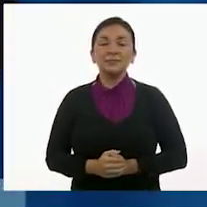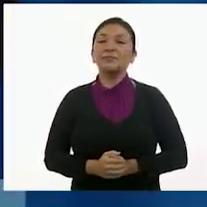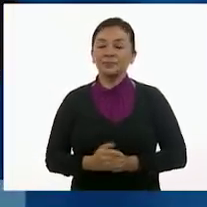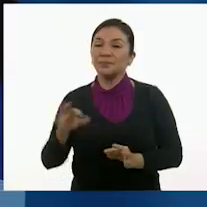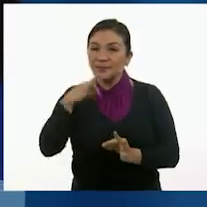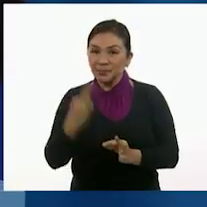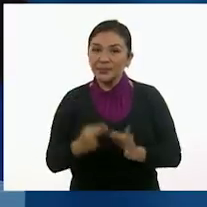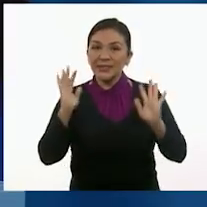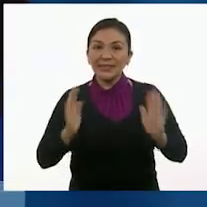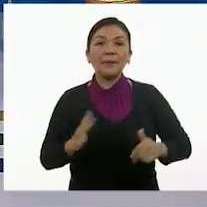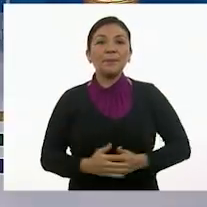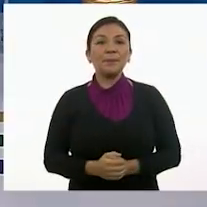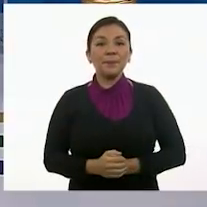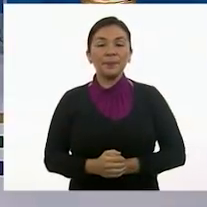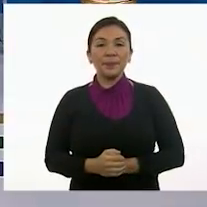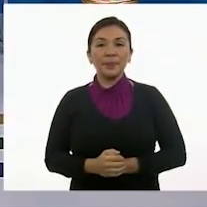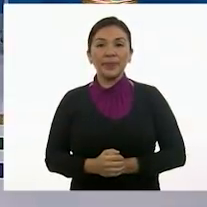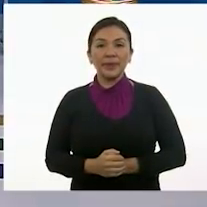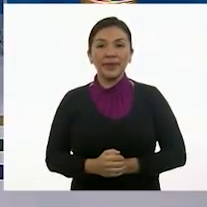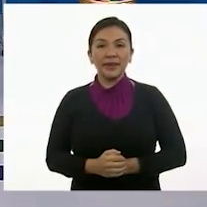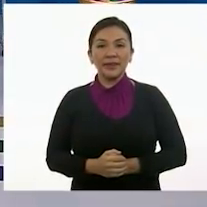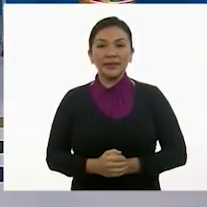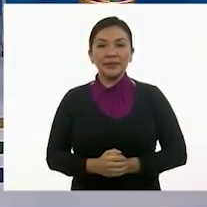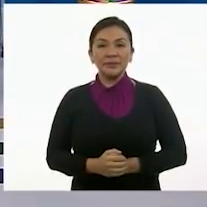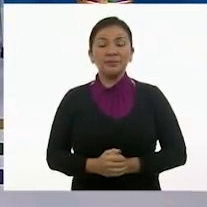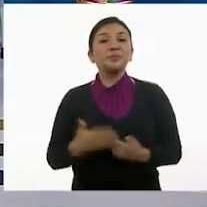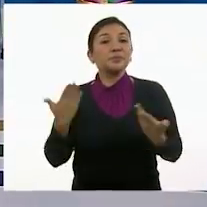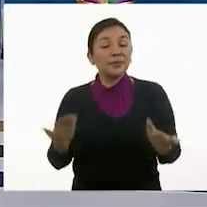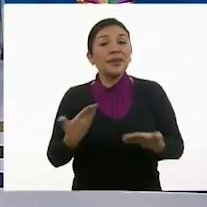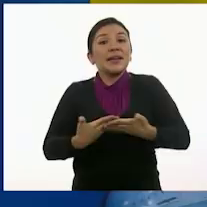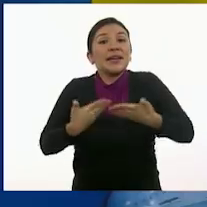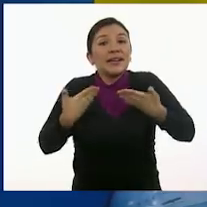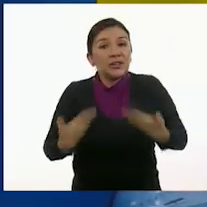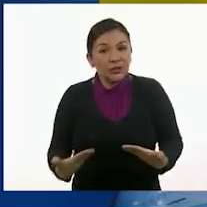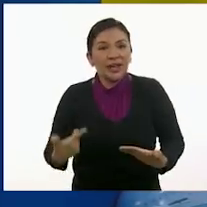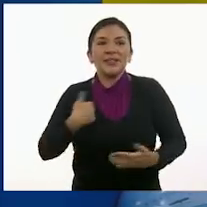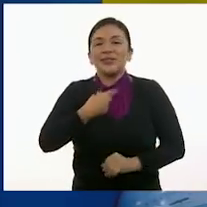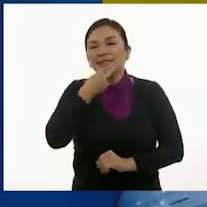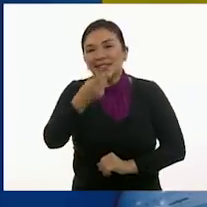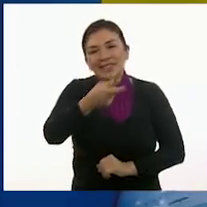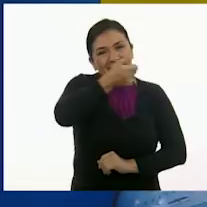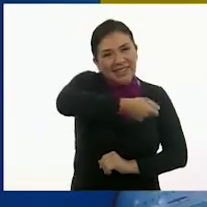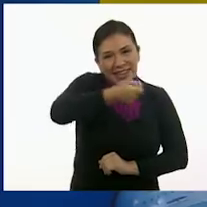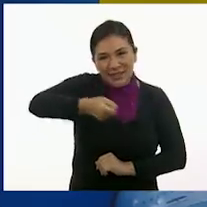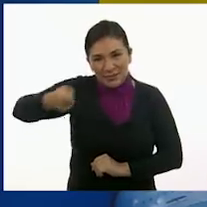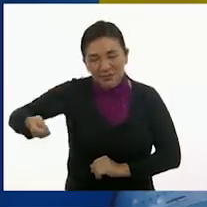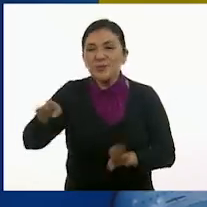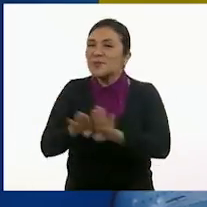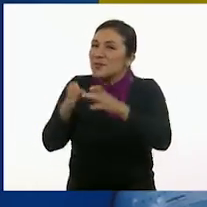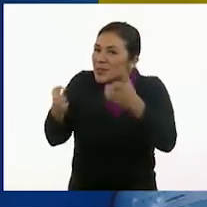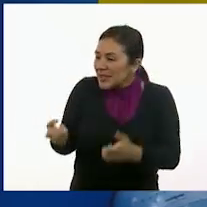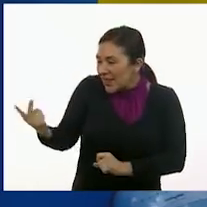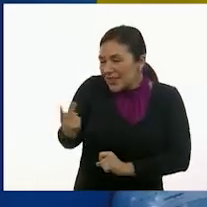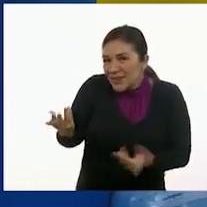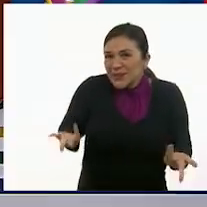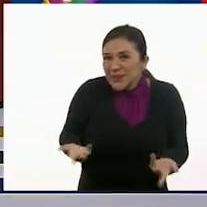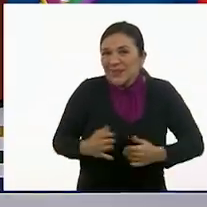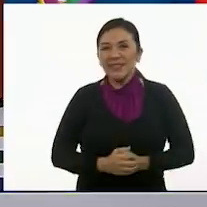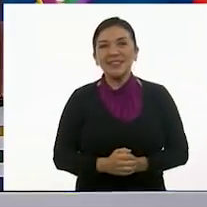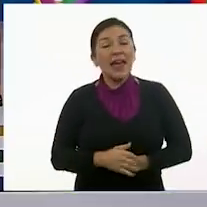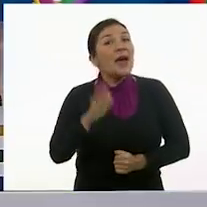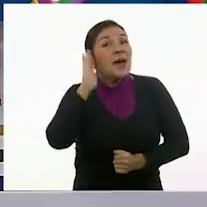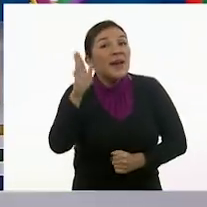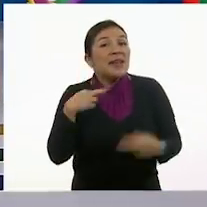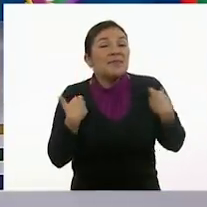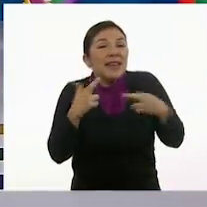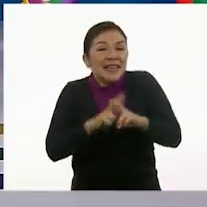Listo. Ah, listo. Pon tu manita. Hey, pues ahora sí, los saludo. ¿Cómo estás, María? ¿Cómo estás, Raúl? Hola,